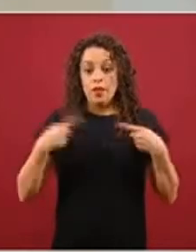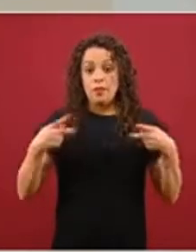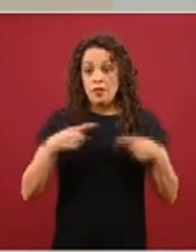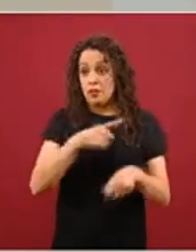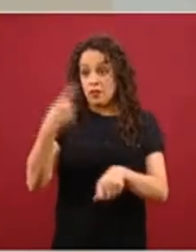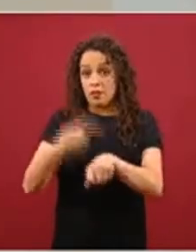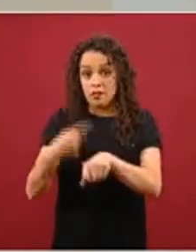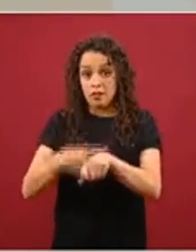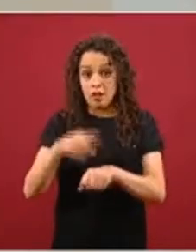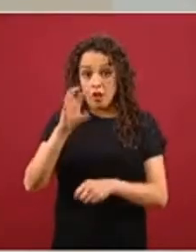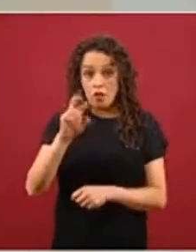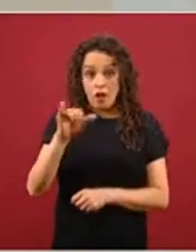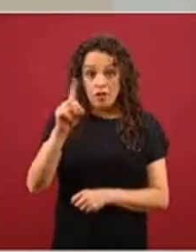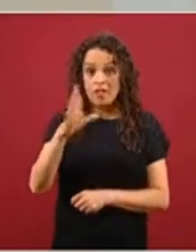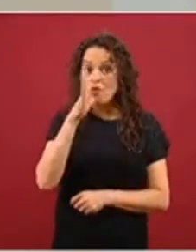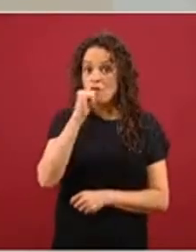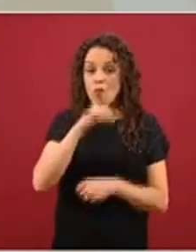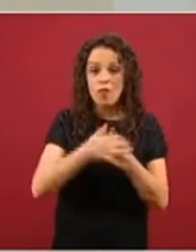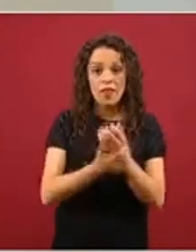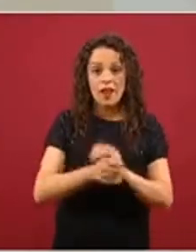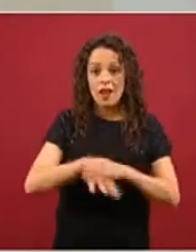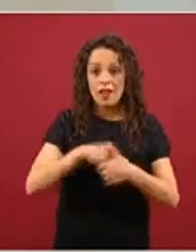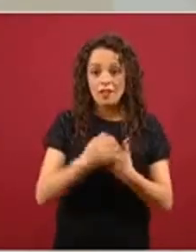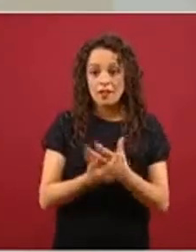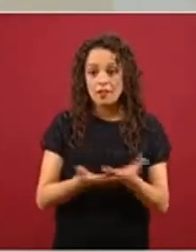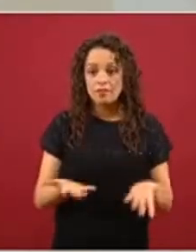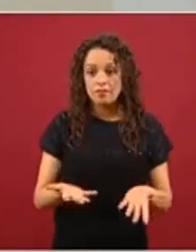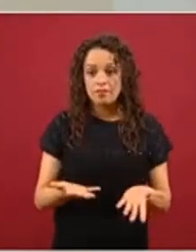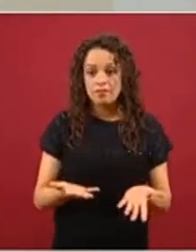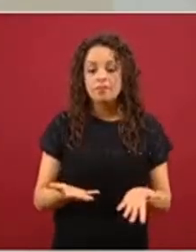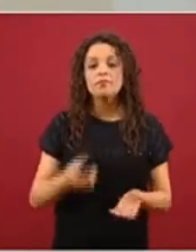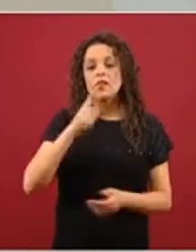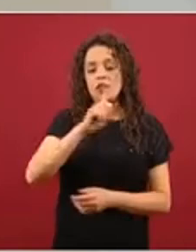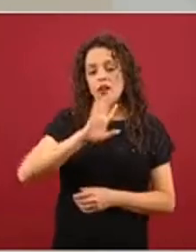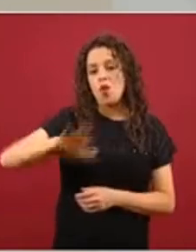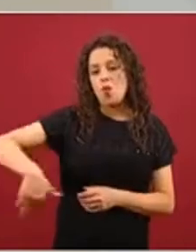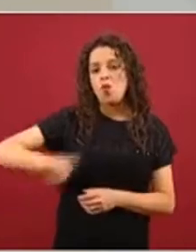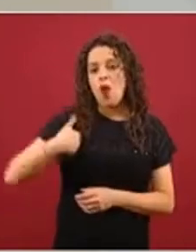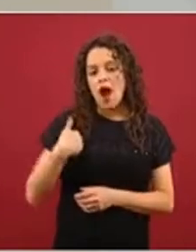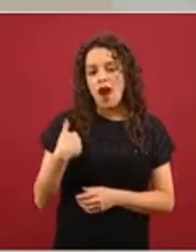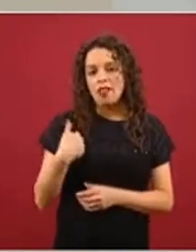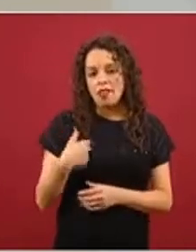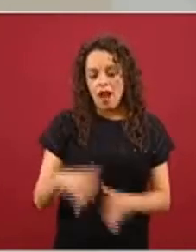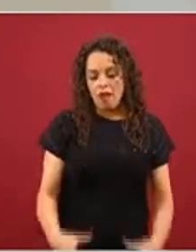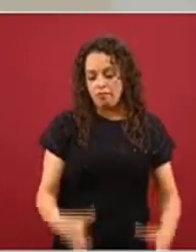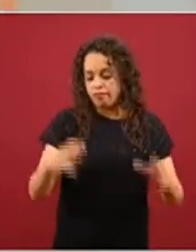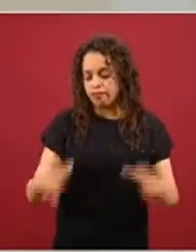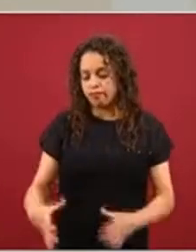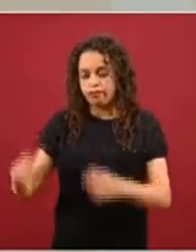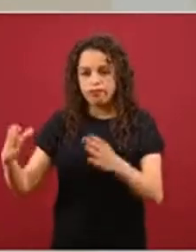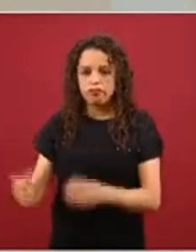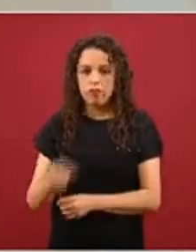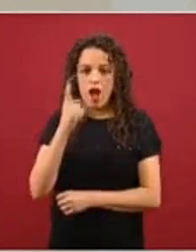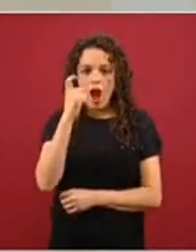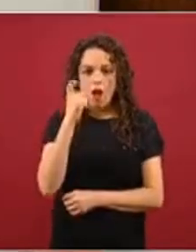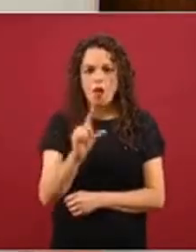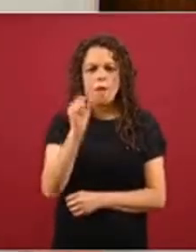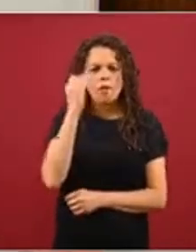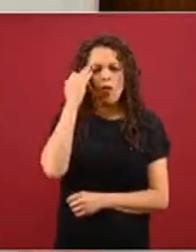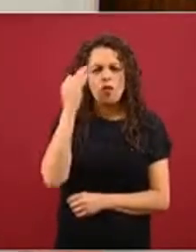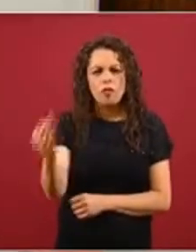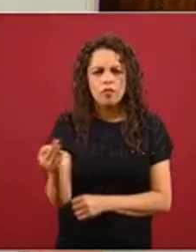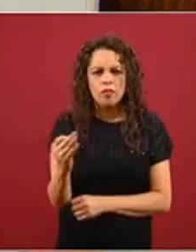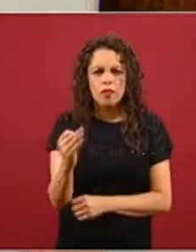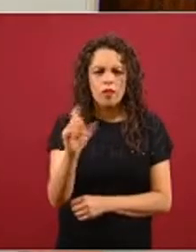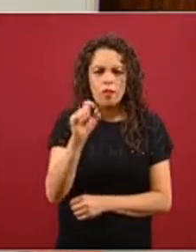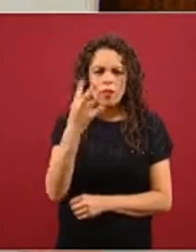manos. 2 recomendaciones generales: aprovisionense de agua, cubetas, botes, envases, etcétera. Es un periodo corto, pero